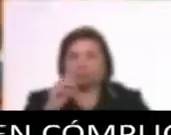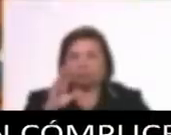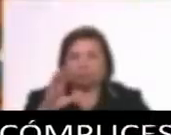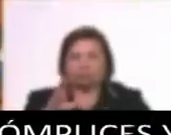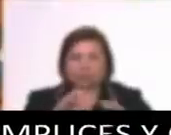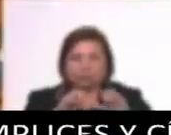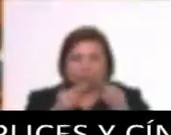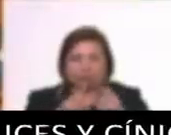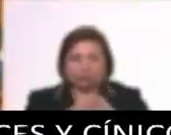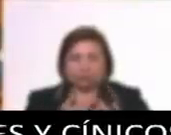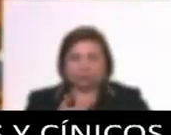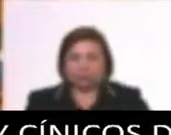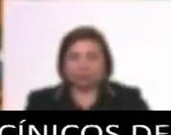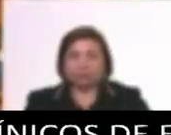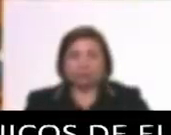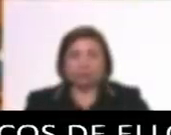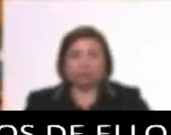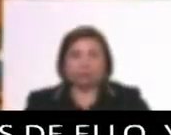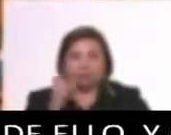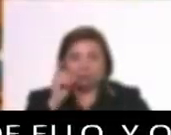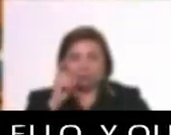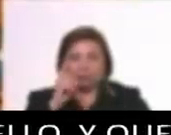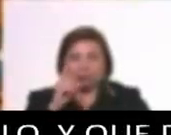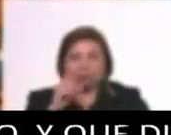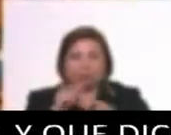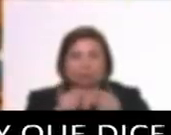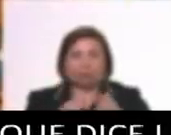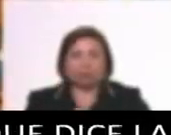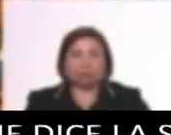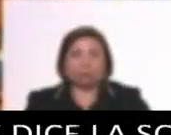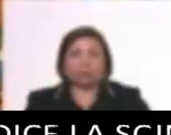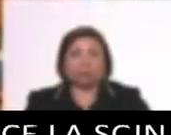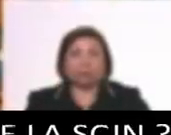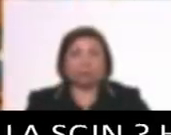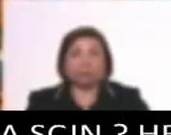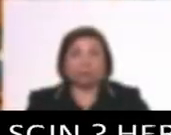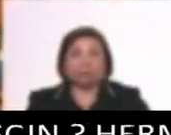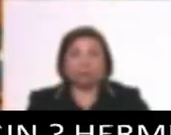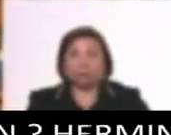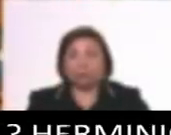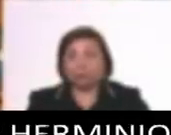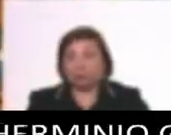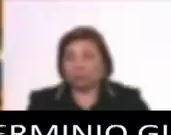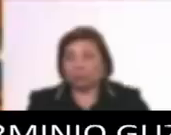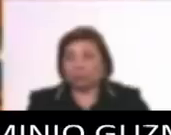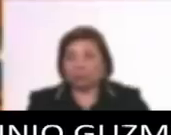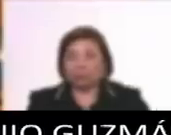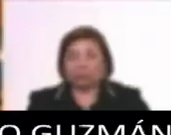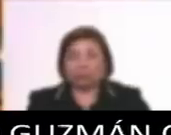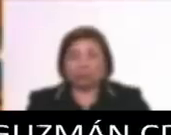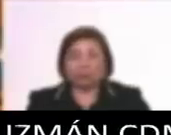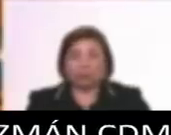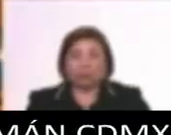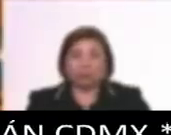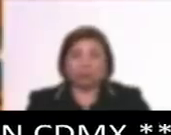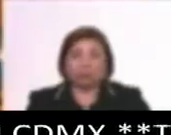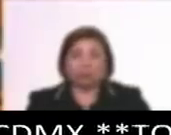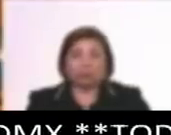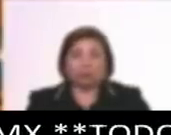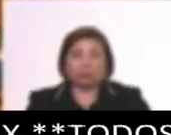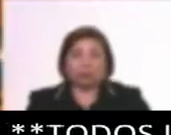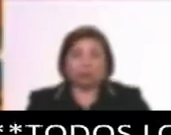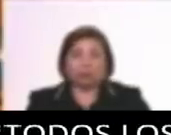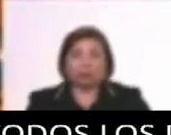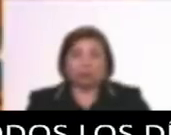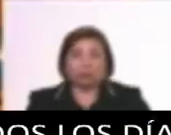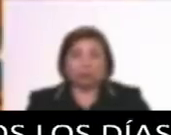de varios días de mucha convulsión después de lo que ocurrió el 7 de diciembre con el expresidente